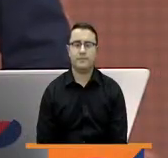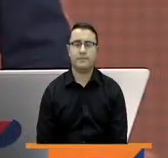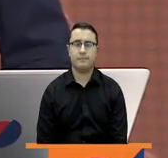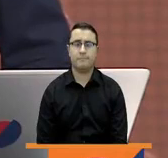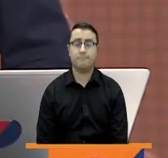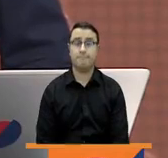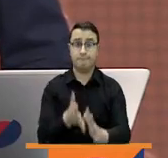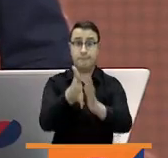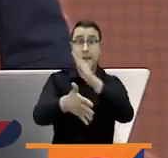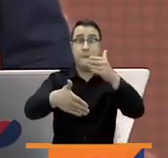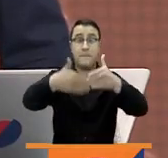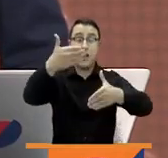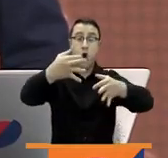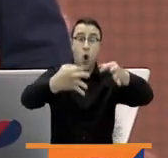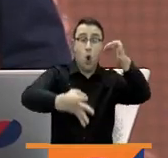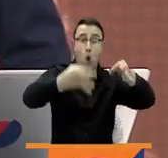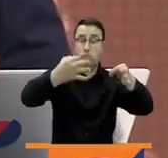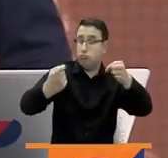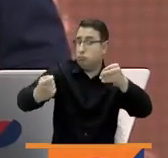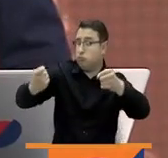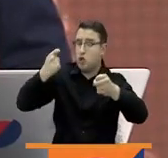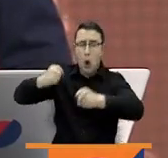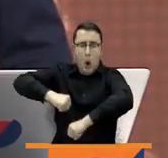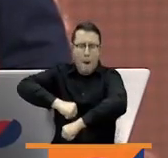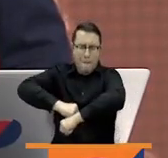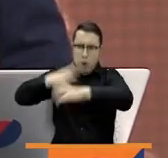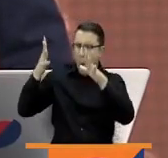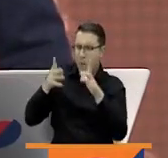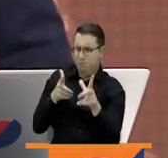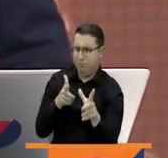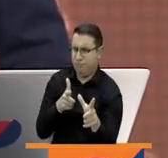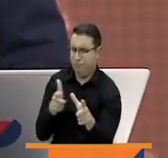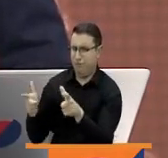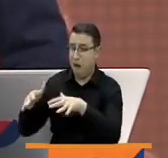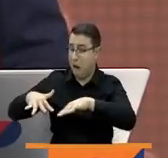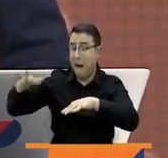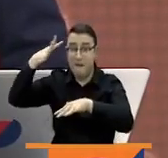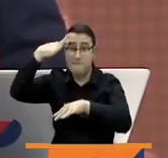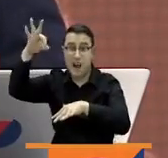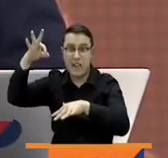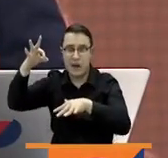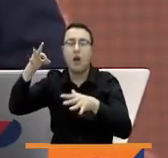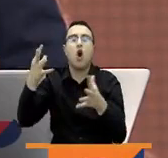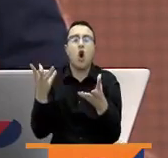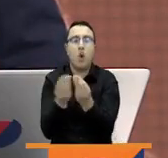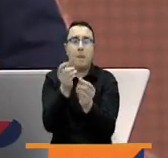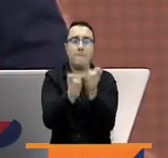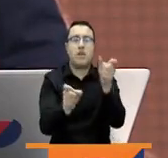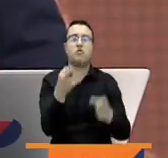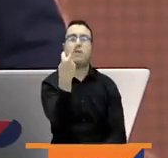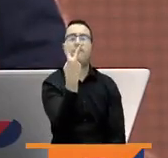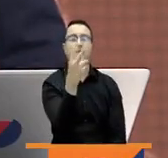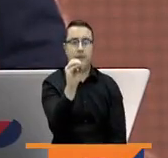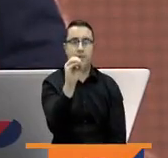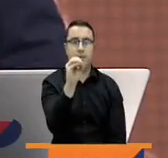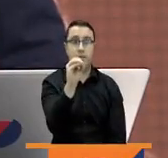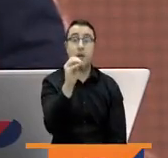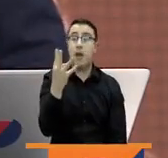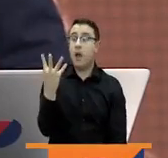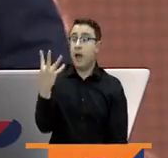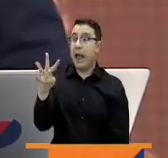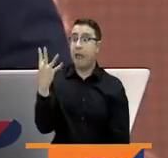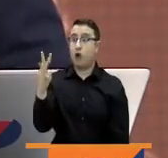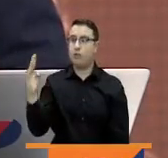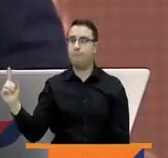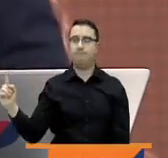Inició el juicio de uno de los ataques yihadistas más sangrientos registrados en suelo francés. 20 acusados, de los cuales solo 14 comparecen en la